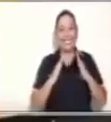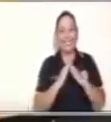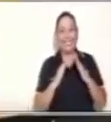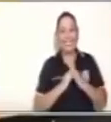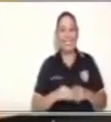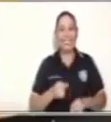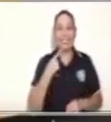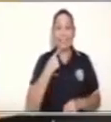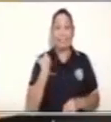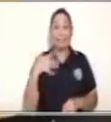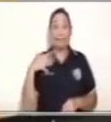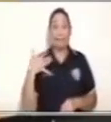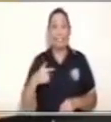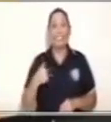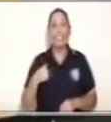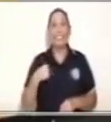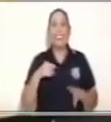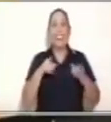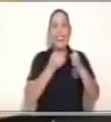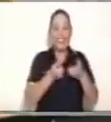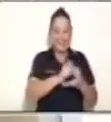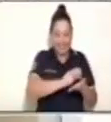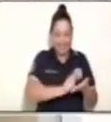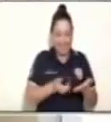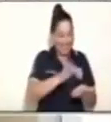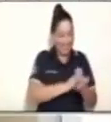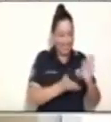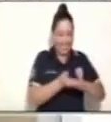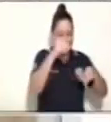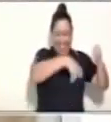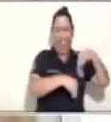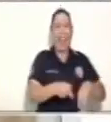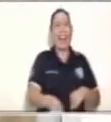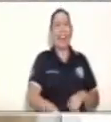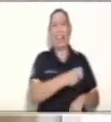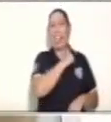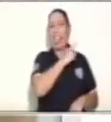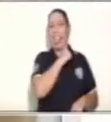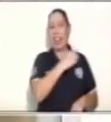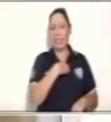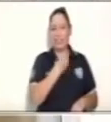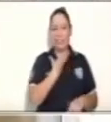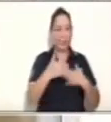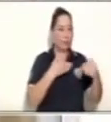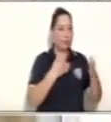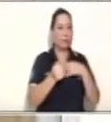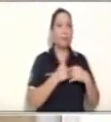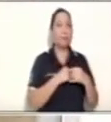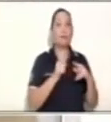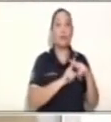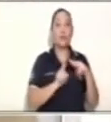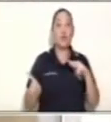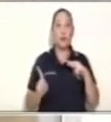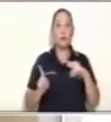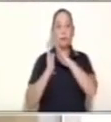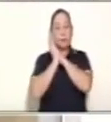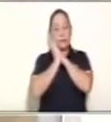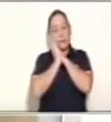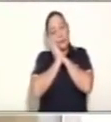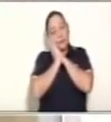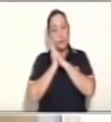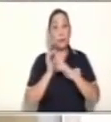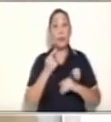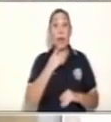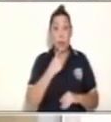papá. Entonces yo dejé de hacer las tareas y si me van a pegar, pues que me peguen, pero yo no me quiero ir con la Llorona. Porque cuenta la leyenda que